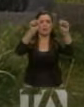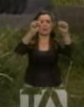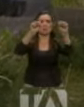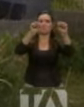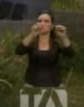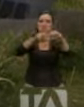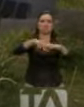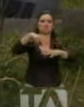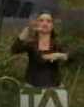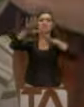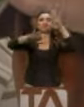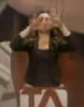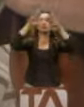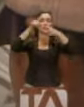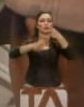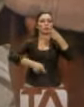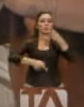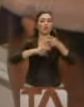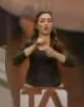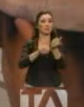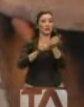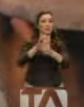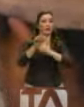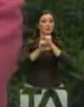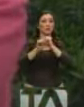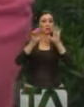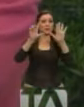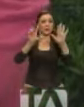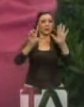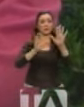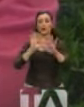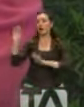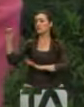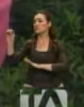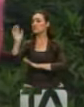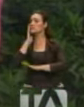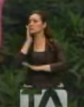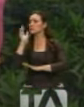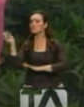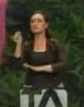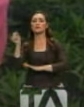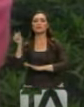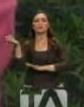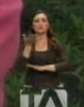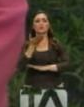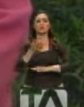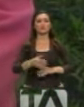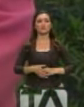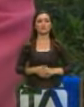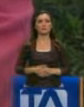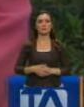otro hermano de 7 años decidió avisar a los familiares. Ay,